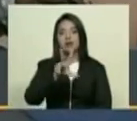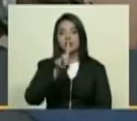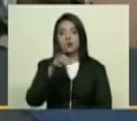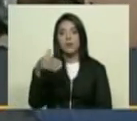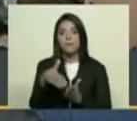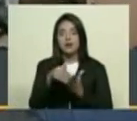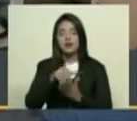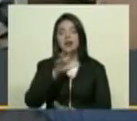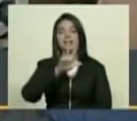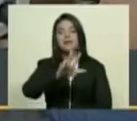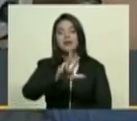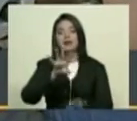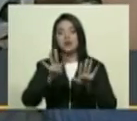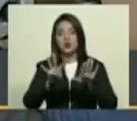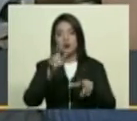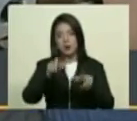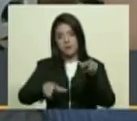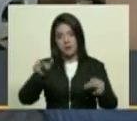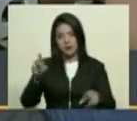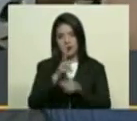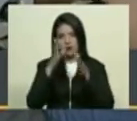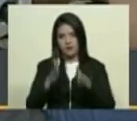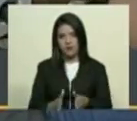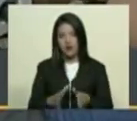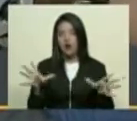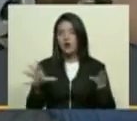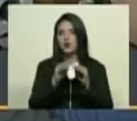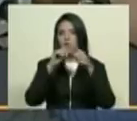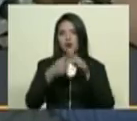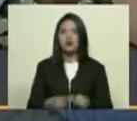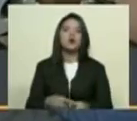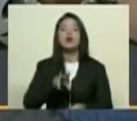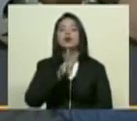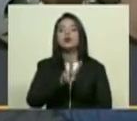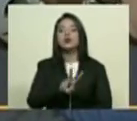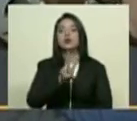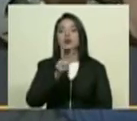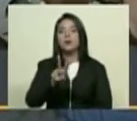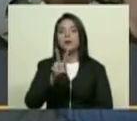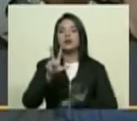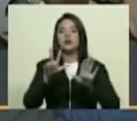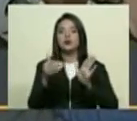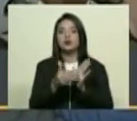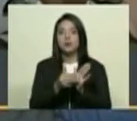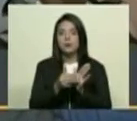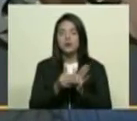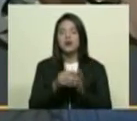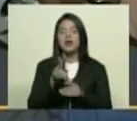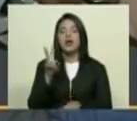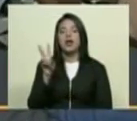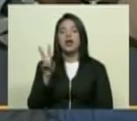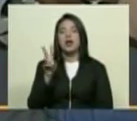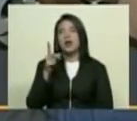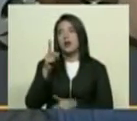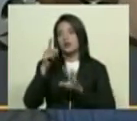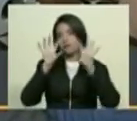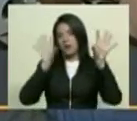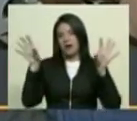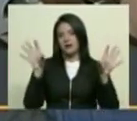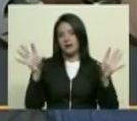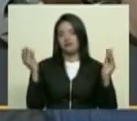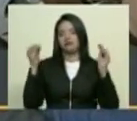39 electores y un total de 228 mil 770 electores extranjeros